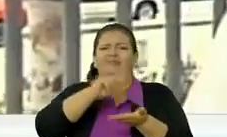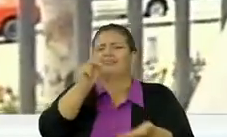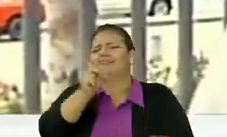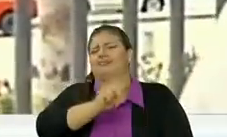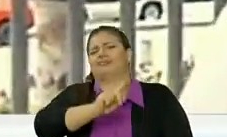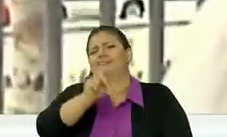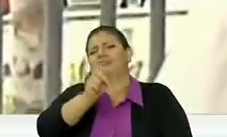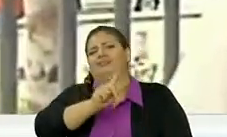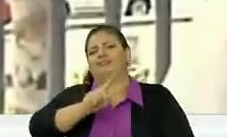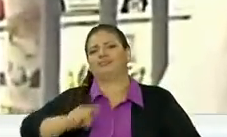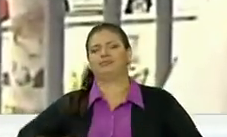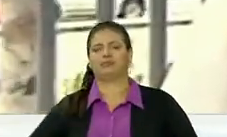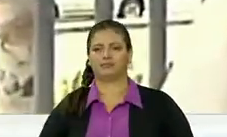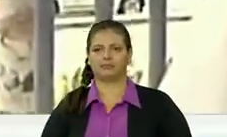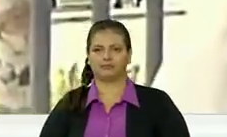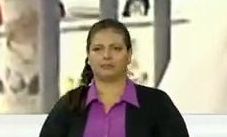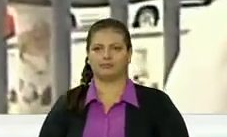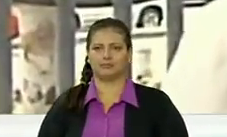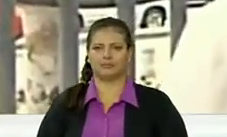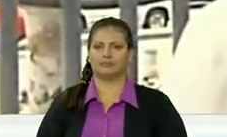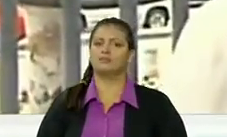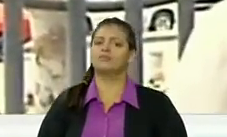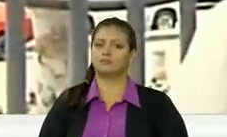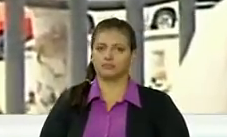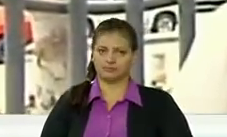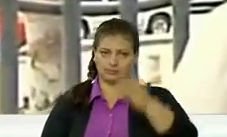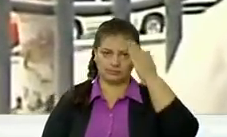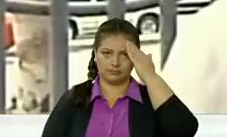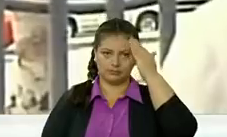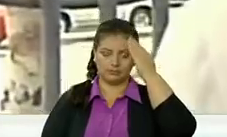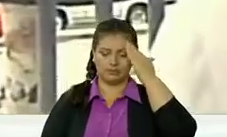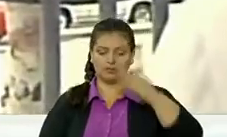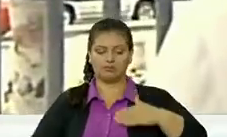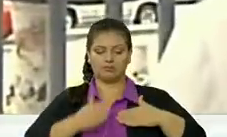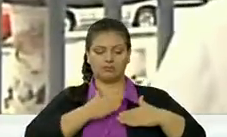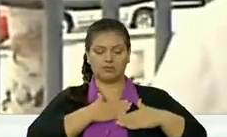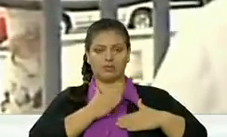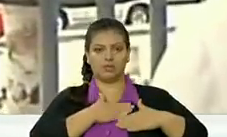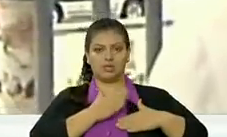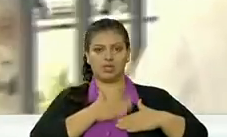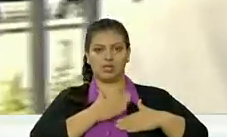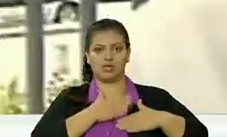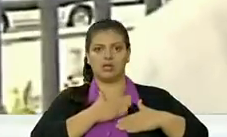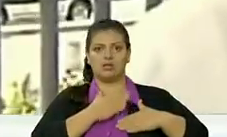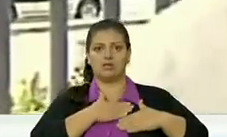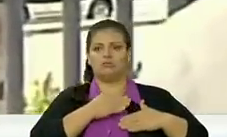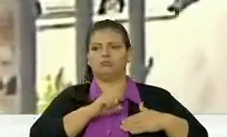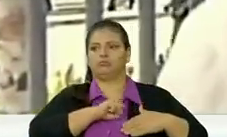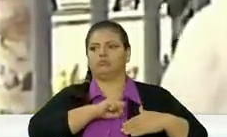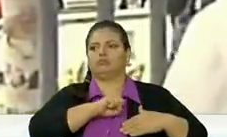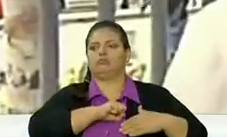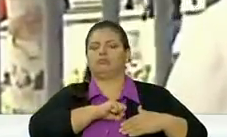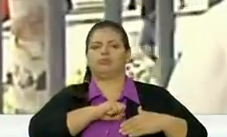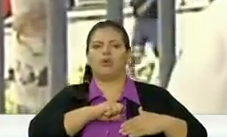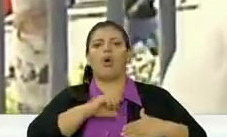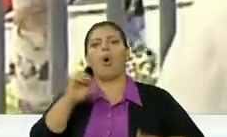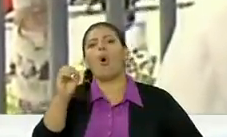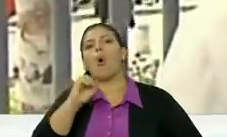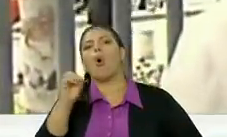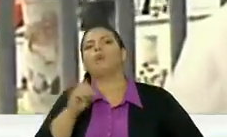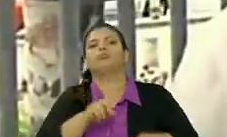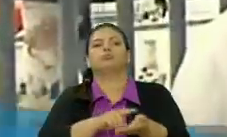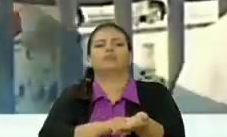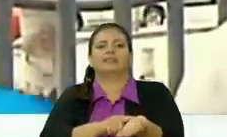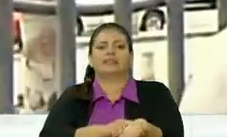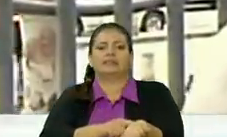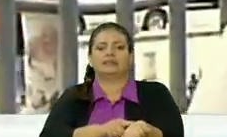provocar un proceso vascular, un proceso de hipertensión arterial, de diabetes, entre otras patologías que pueden exacerbarse si comes